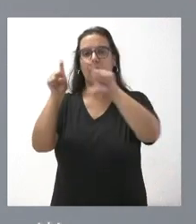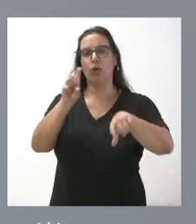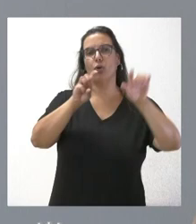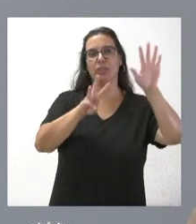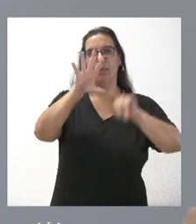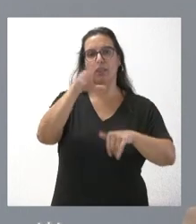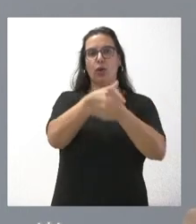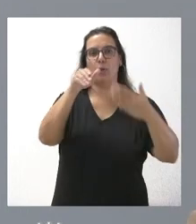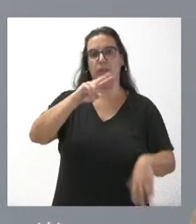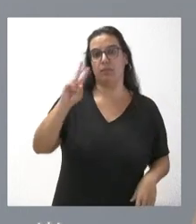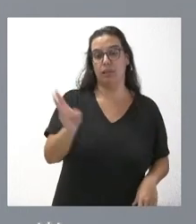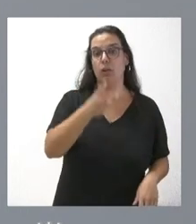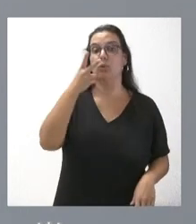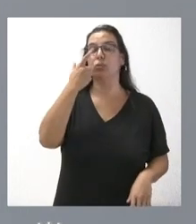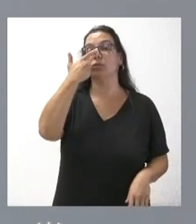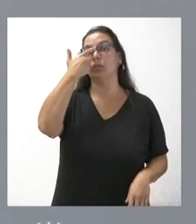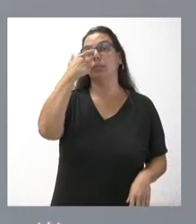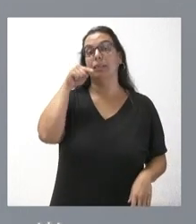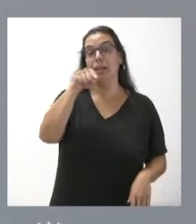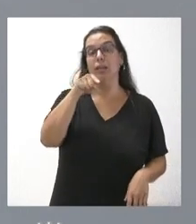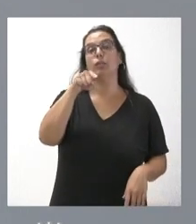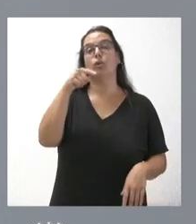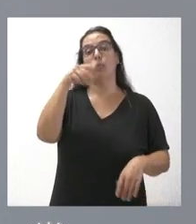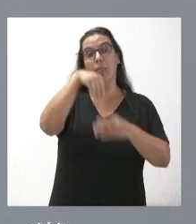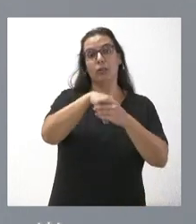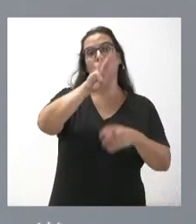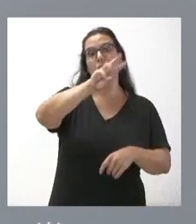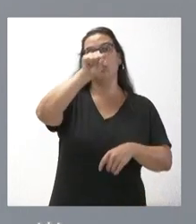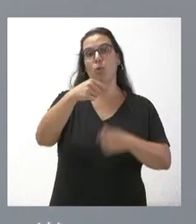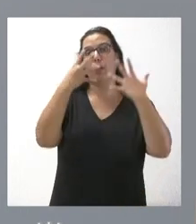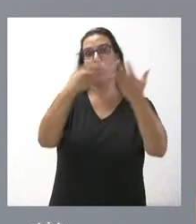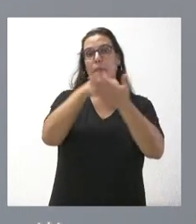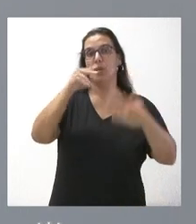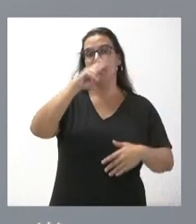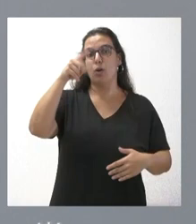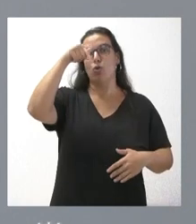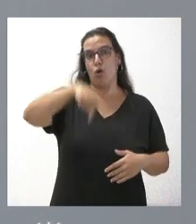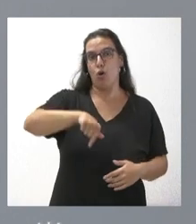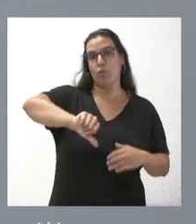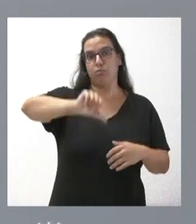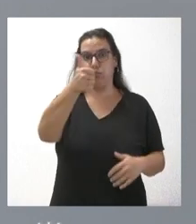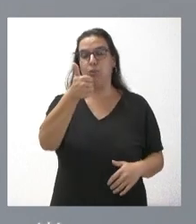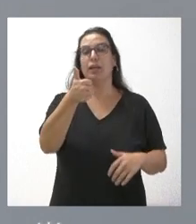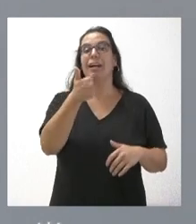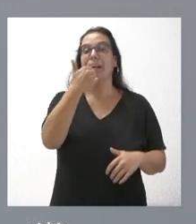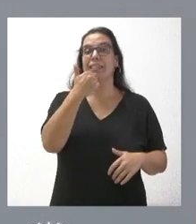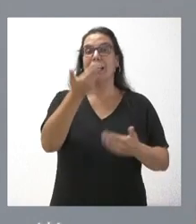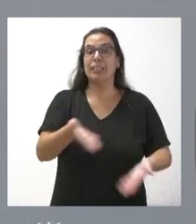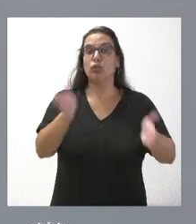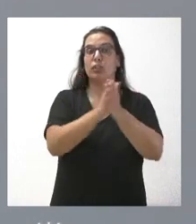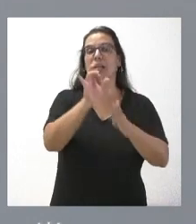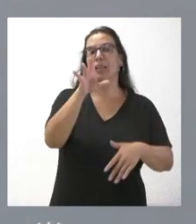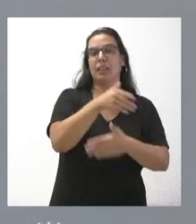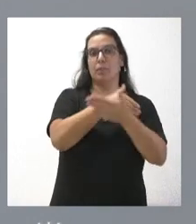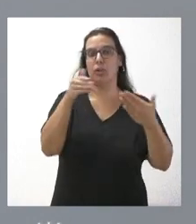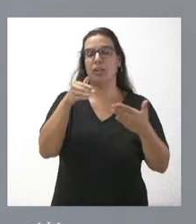millones de euros. De esto forman parte los 3,9 millones de euros de subvención del día de hoy, que generan casi 15 millones de euros de inversión. El primero de